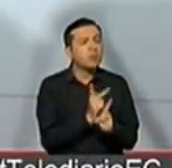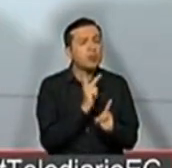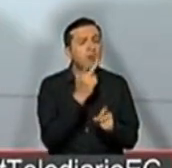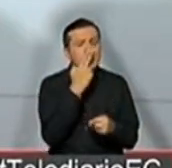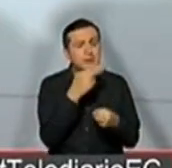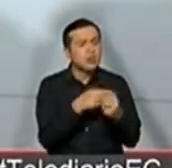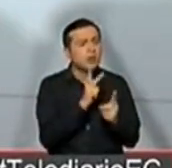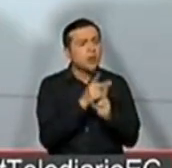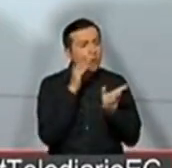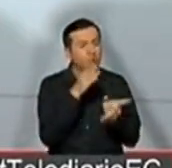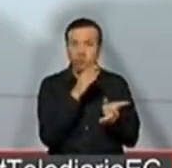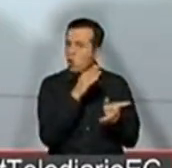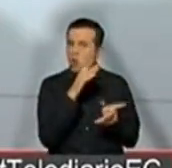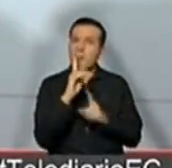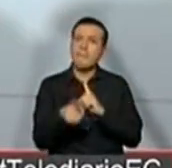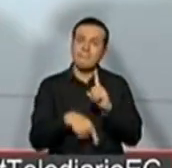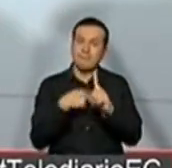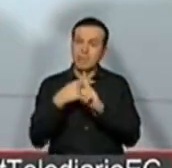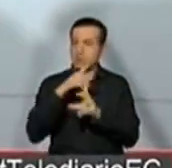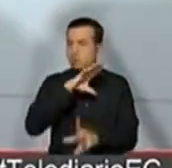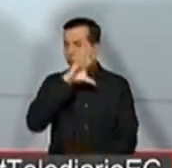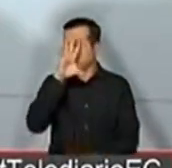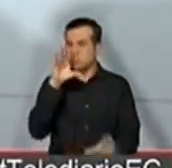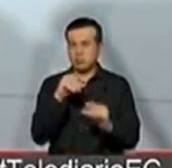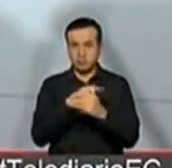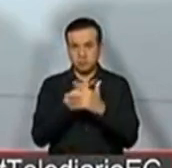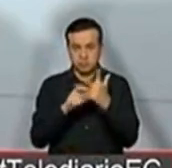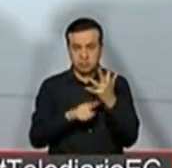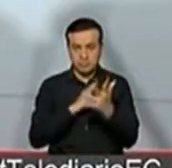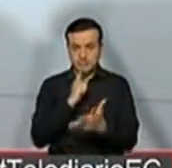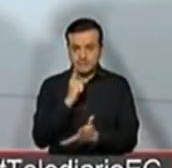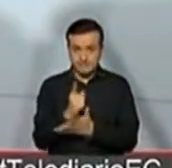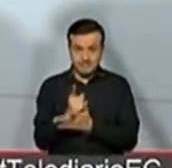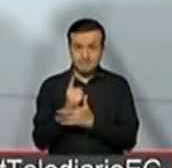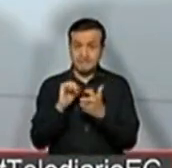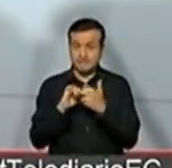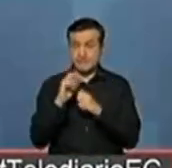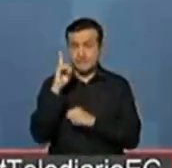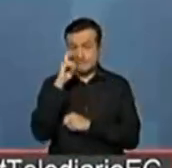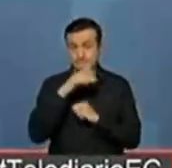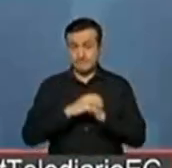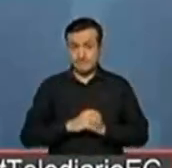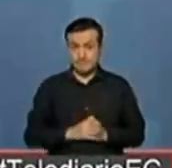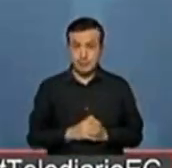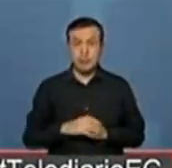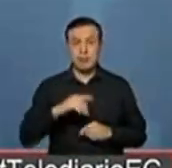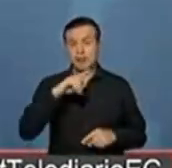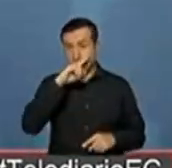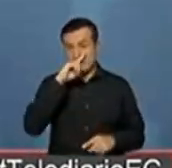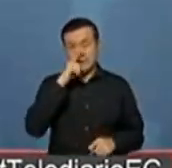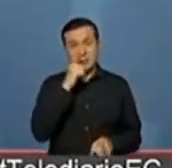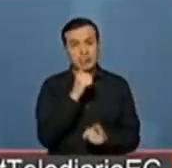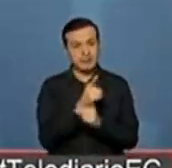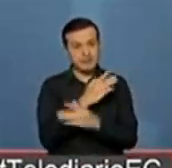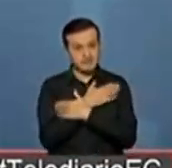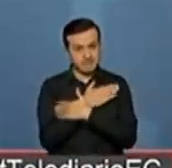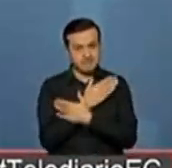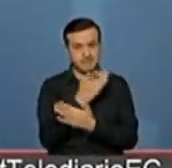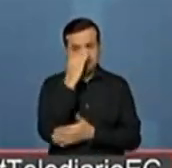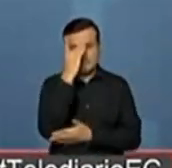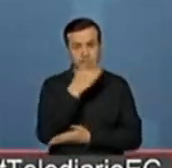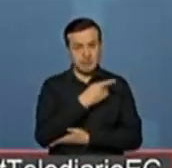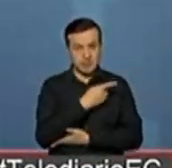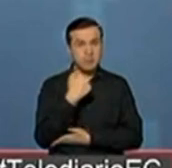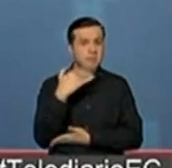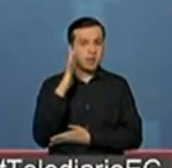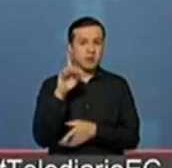los combustibles, sino las finanzas públicas, que son una desgracia. Sin embargo, por supuesto, aplaudimos esa decisión de integrar